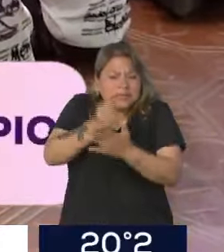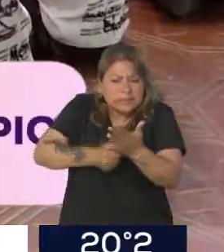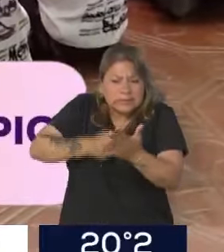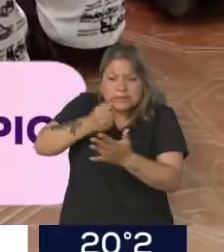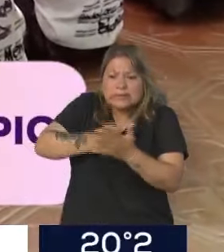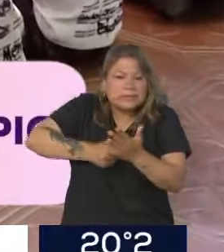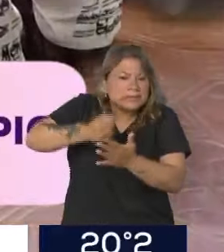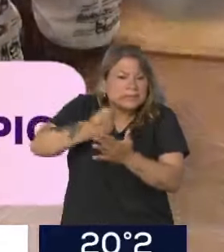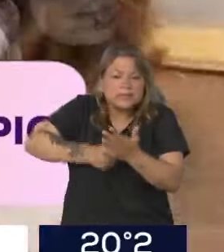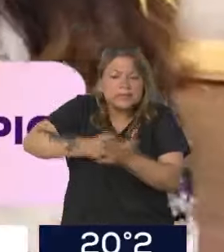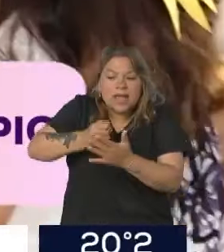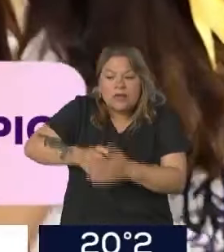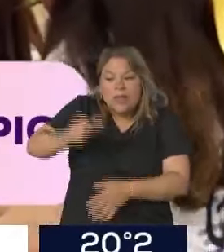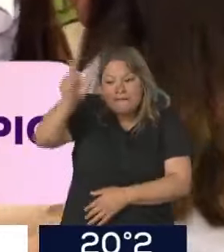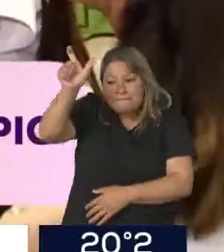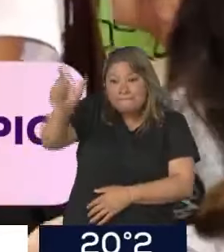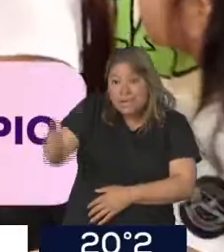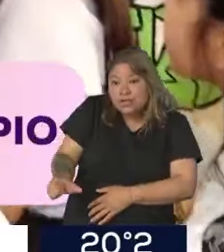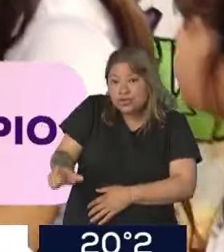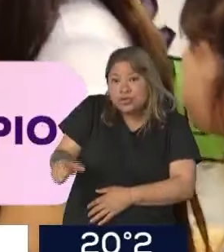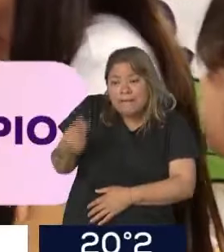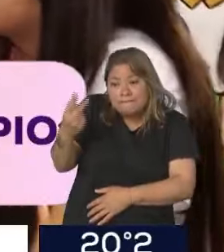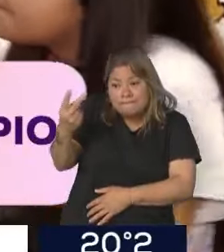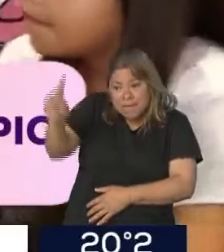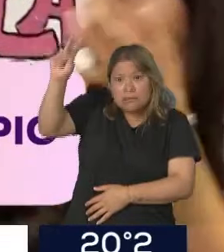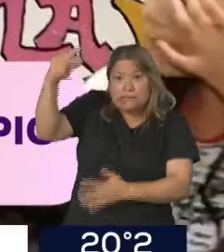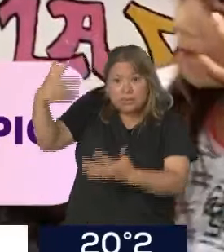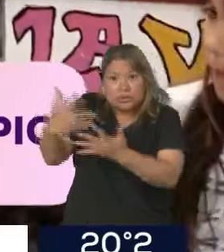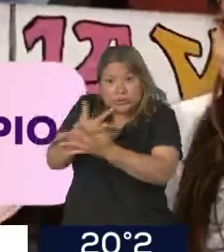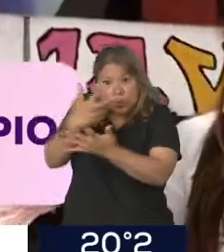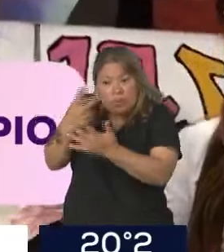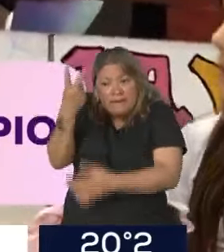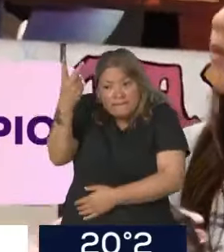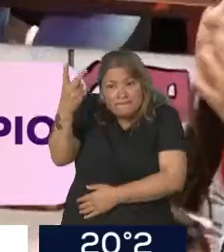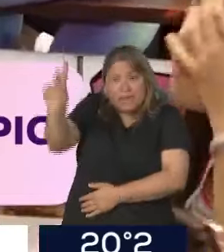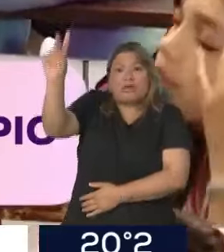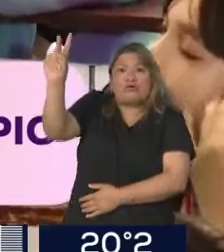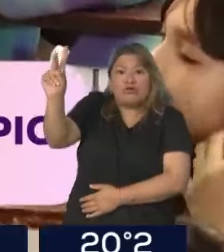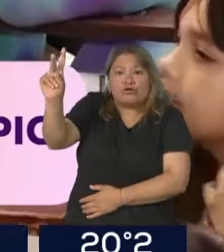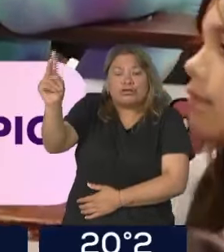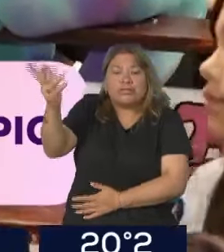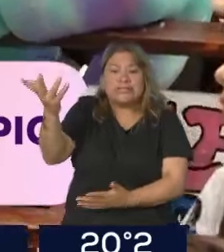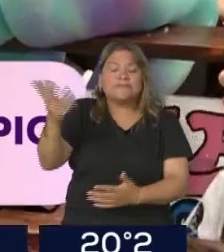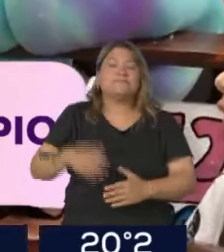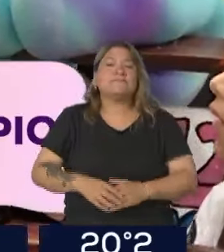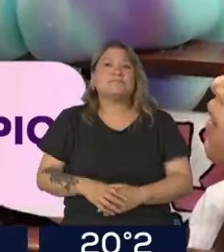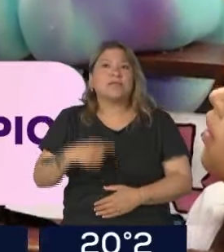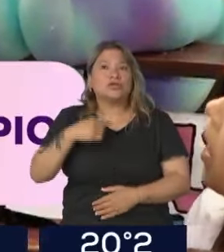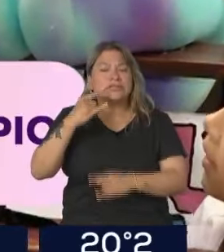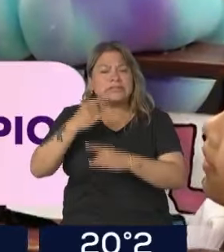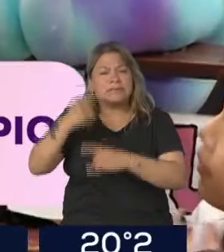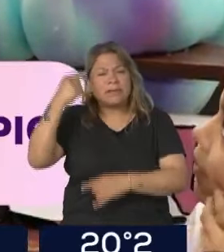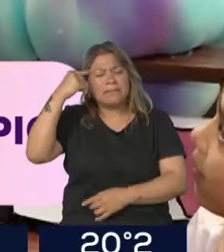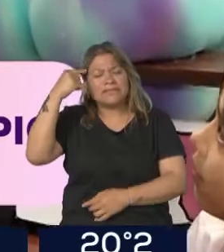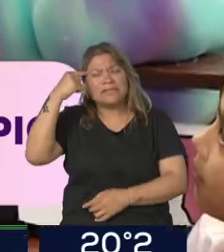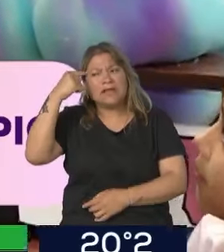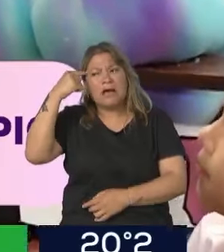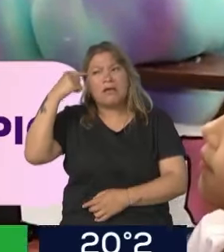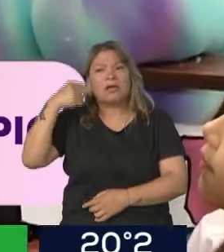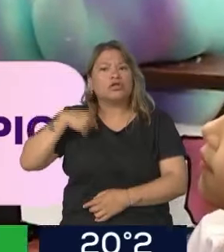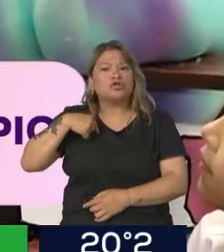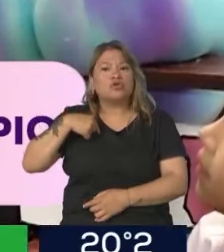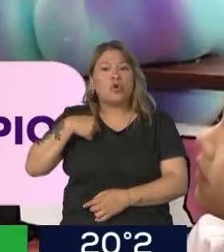hay alguien que está pasando algo mucho peor o que sufre algo mucho peor que uno. Porque yo siempre pensaba, yo, bueno,